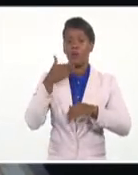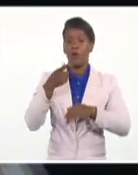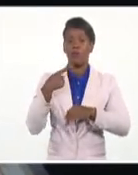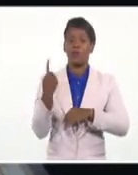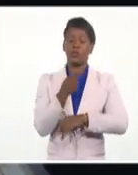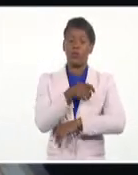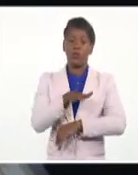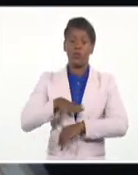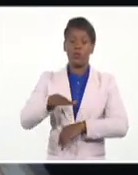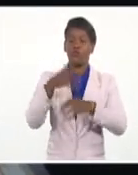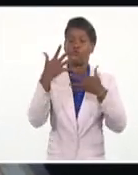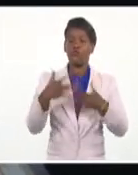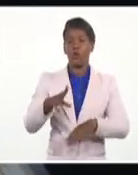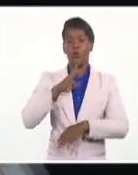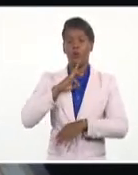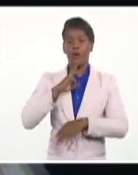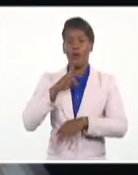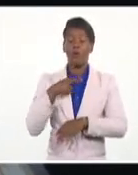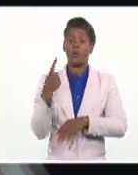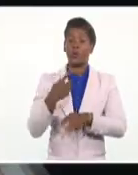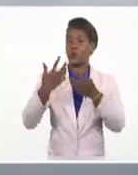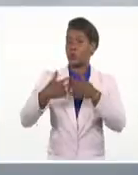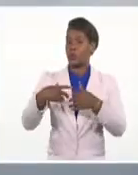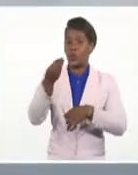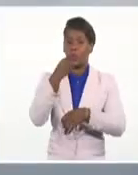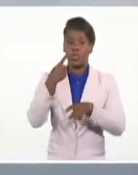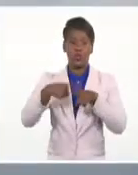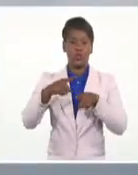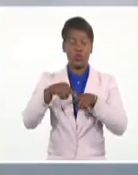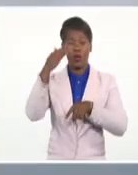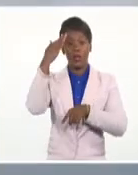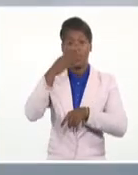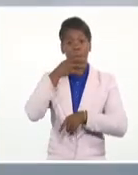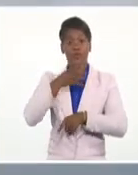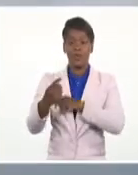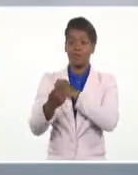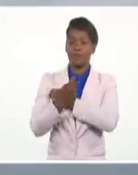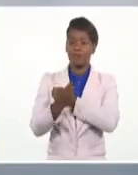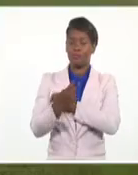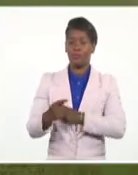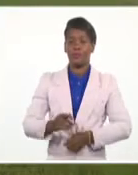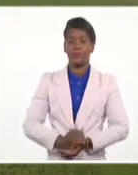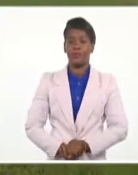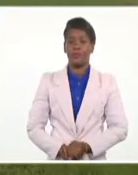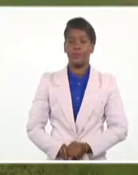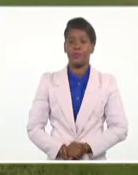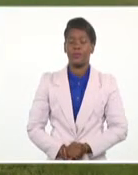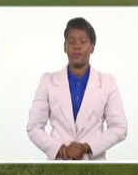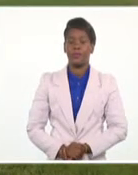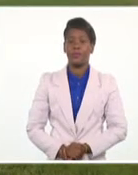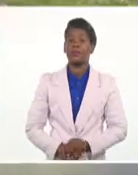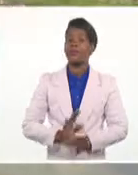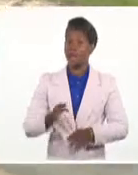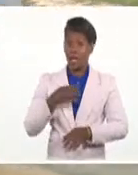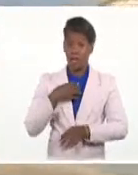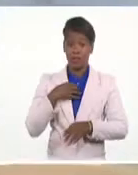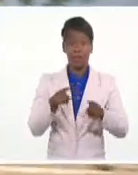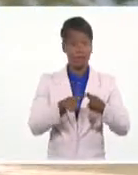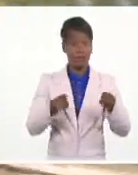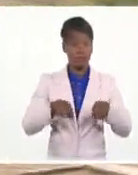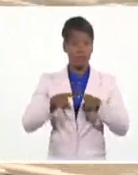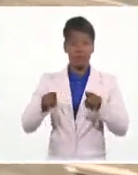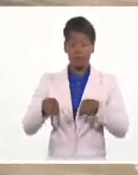para los objetivos económicos en sentido general. En estos momentos, las presas del país cuentan aún con